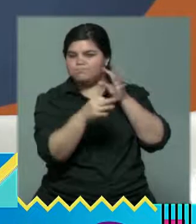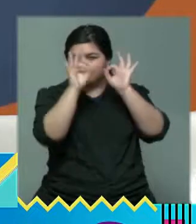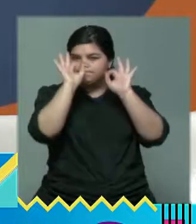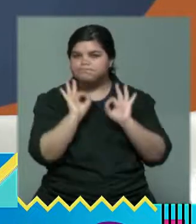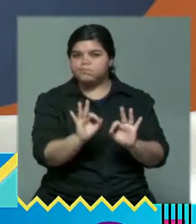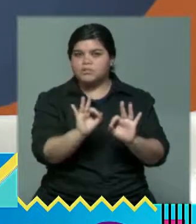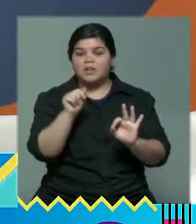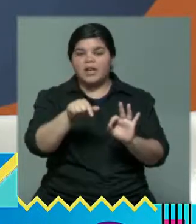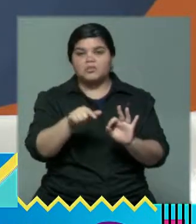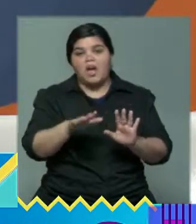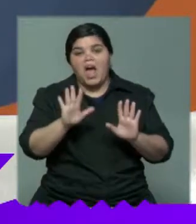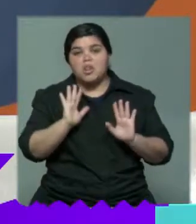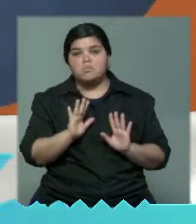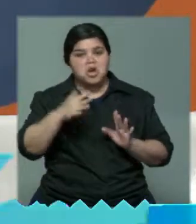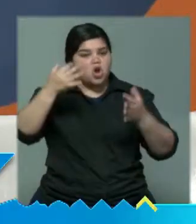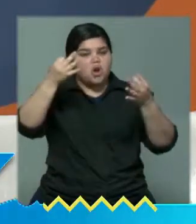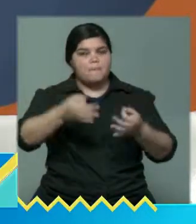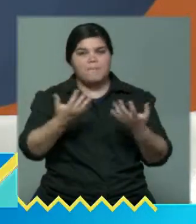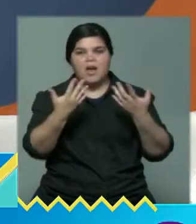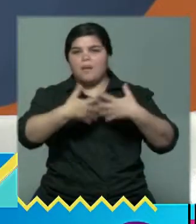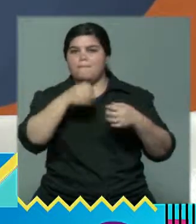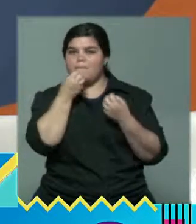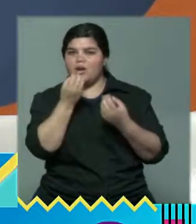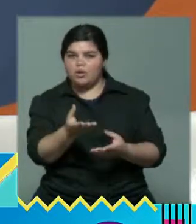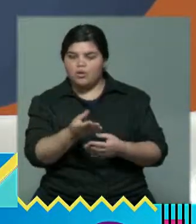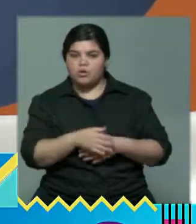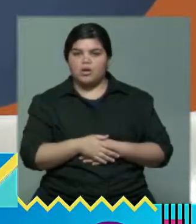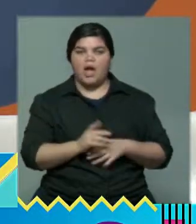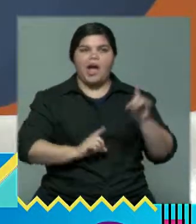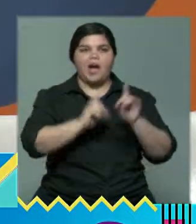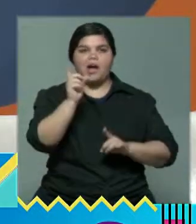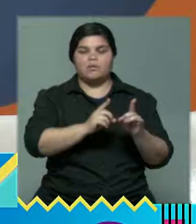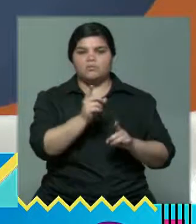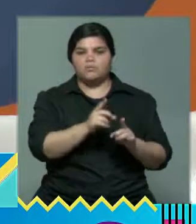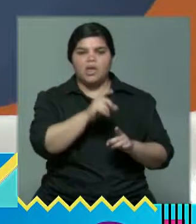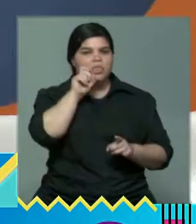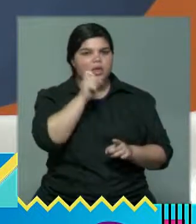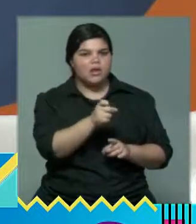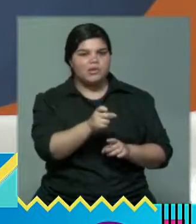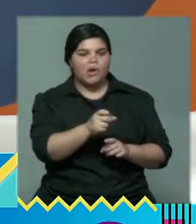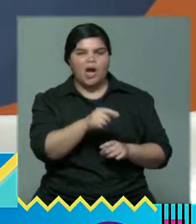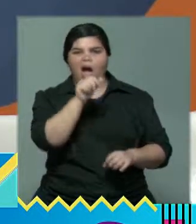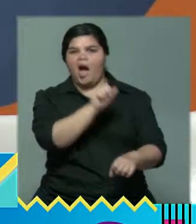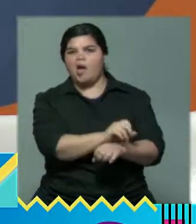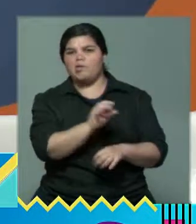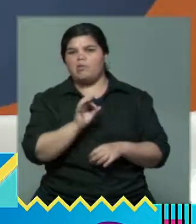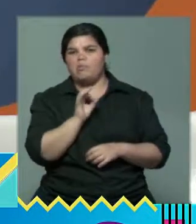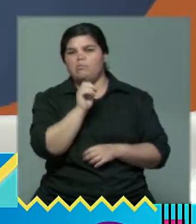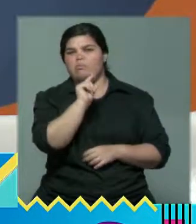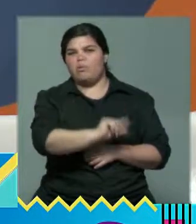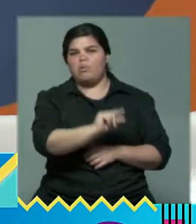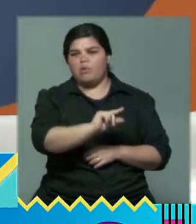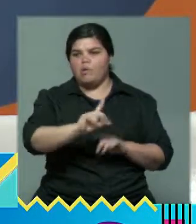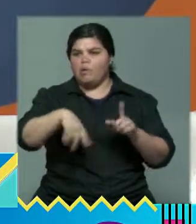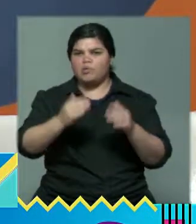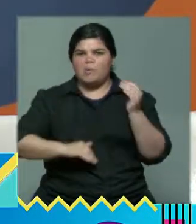que sea un poco más lógico, porque pasa que hay algunos delitos que tienen penas muy bajas y quizás son mucho más graves que otros delitos que tienen penas muy altas, y esto